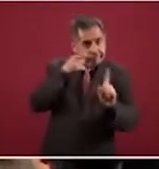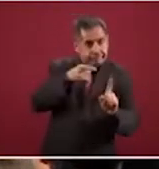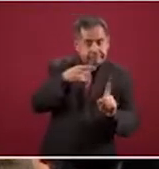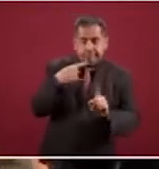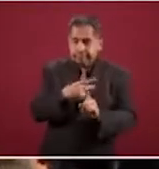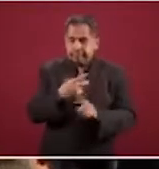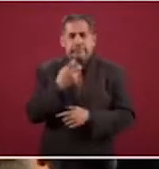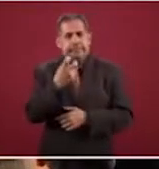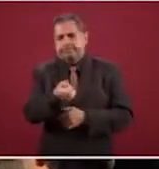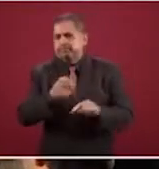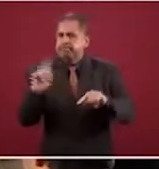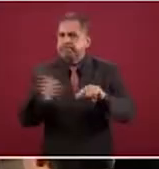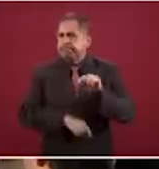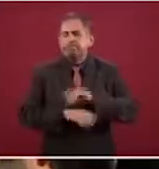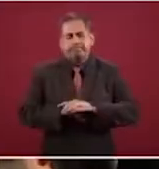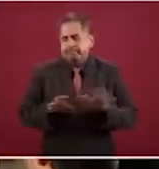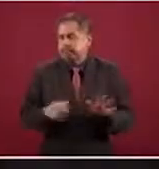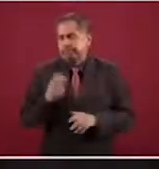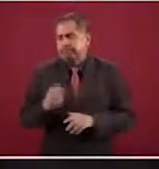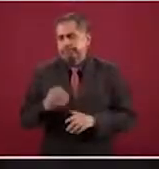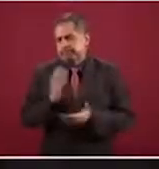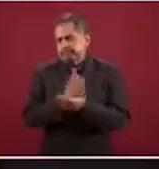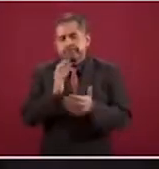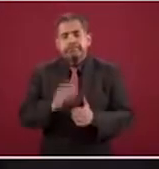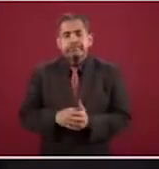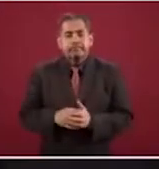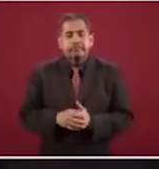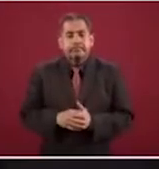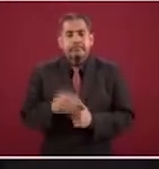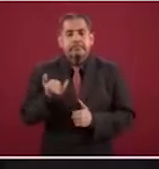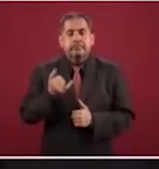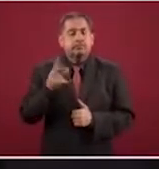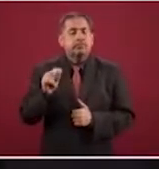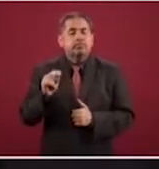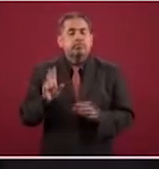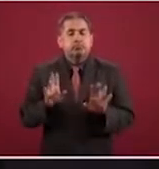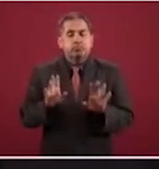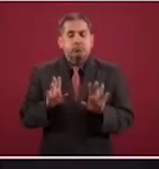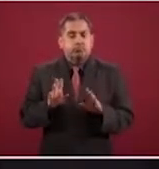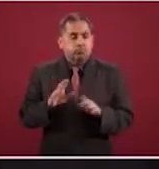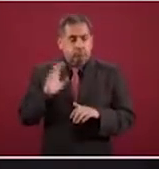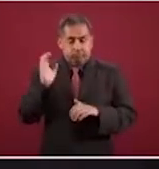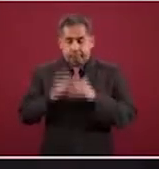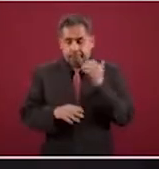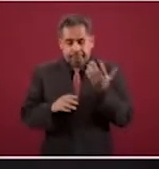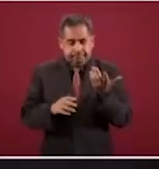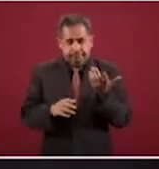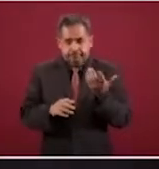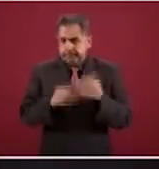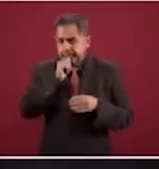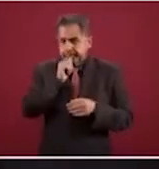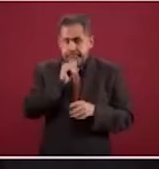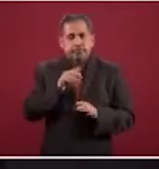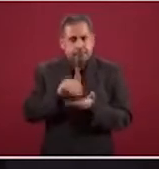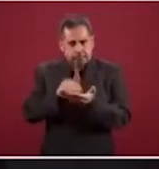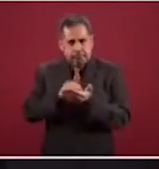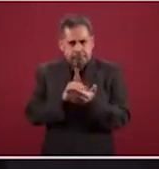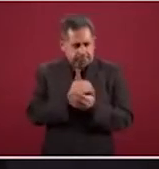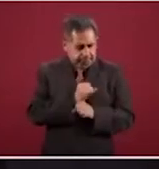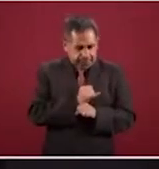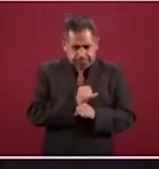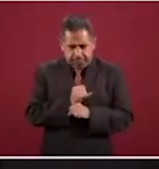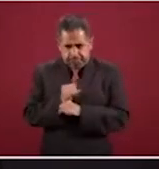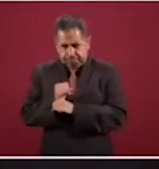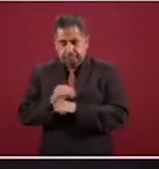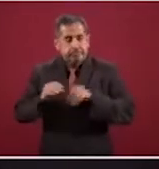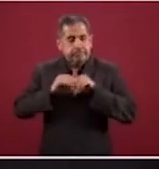de grupo y no hemos cerrado todavía ese capítulo si es que no pudiera